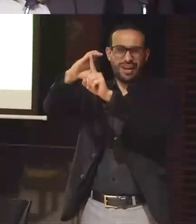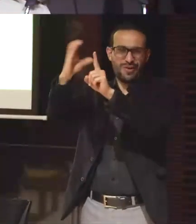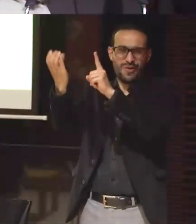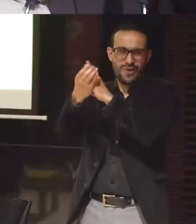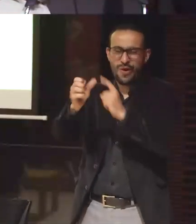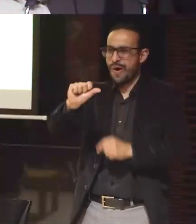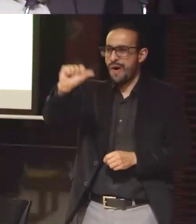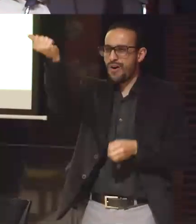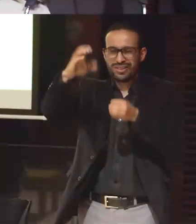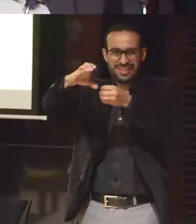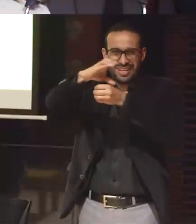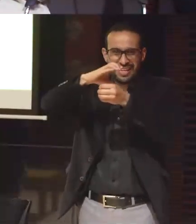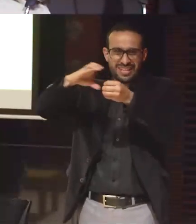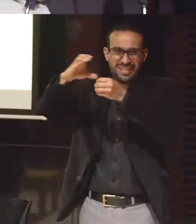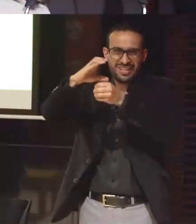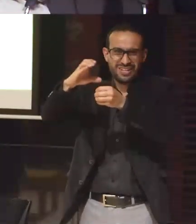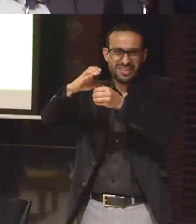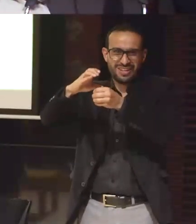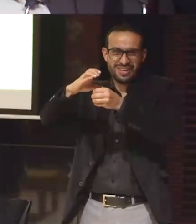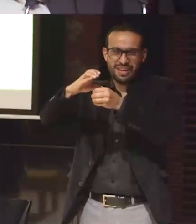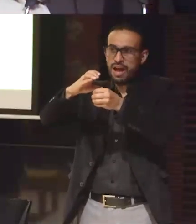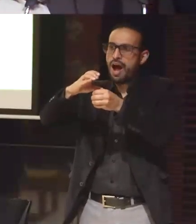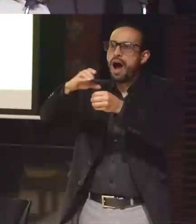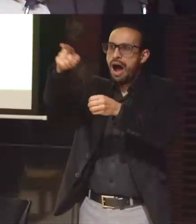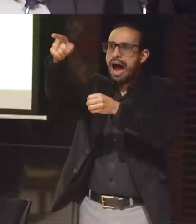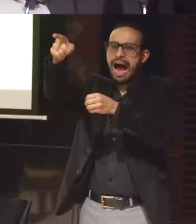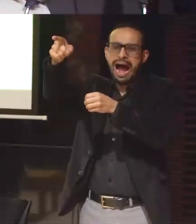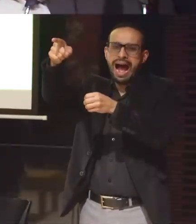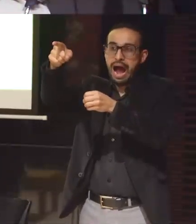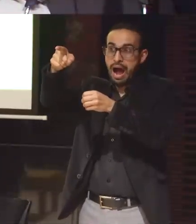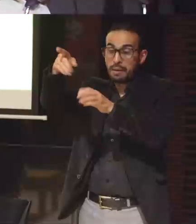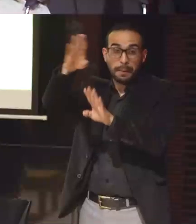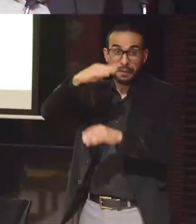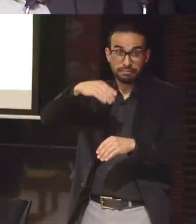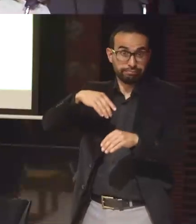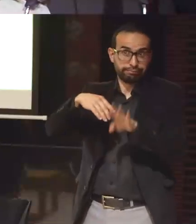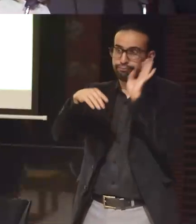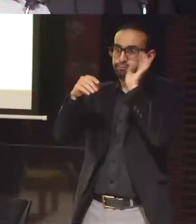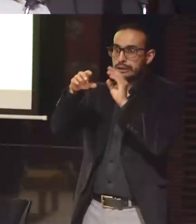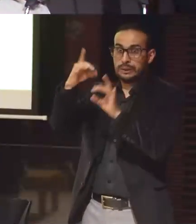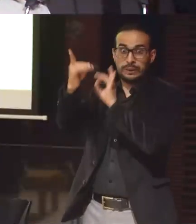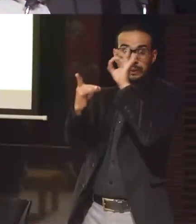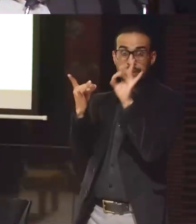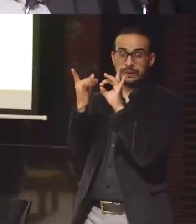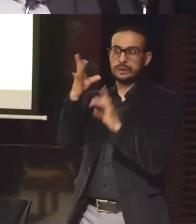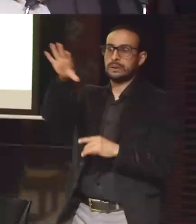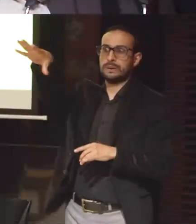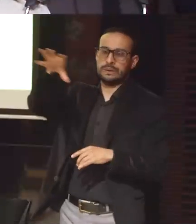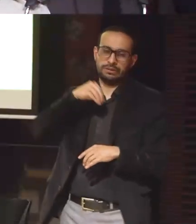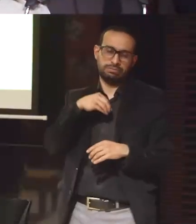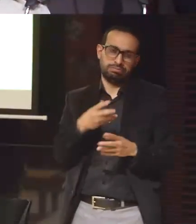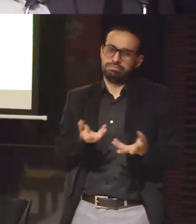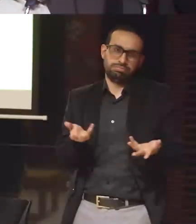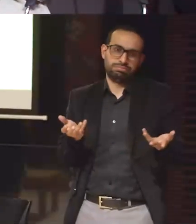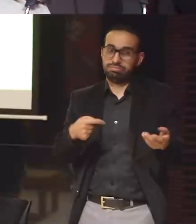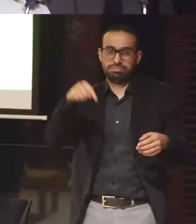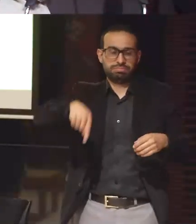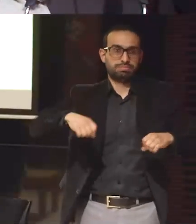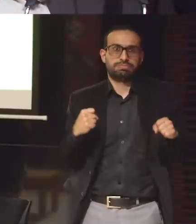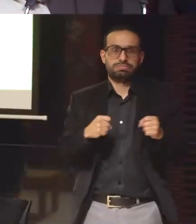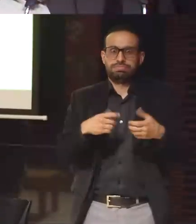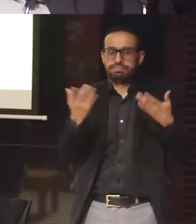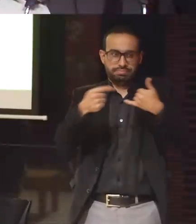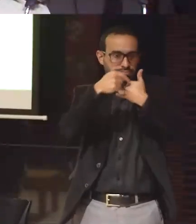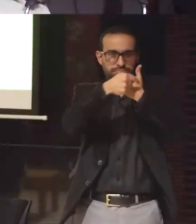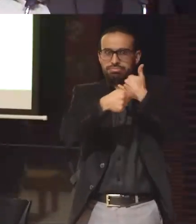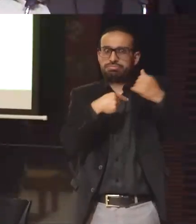que son tan, pues mucho más homogéneas que Bogotá. Como hablamos ahorita que Bogotá tiene gente de todo el mundo, de todos los países, de todas las regiones.